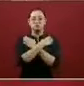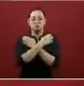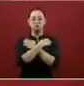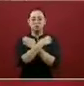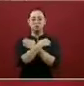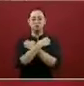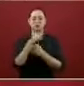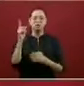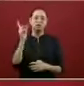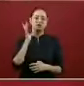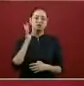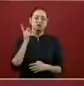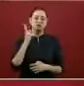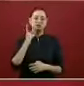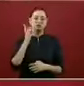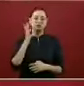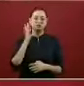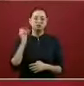el Congreso,